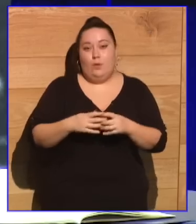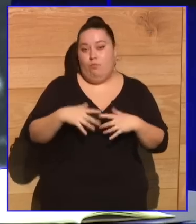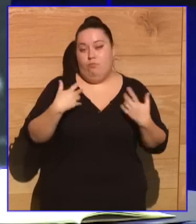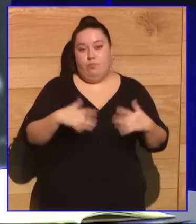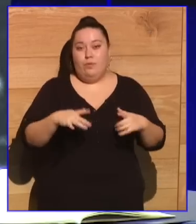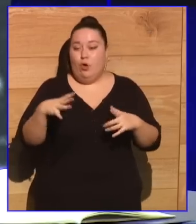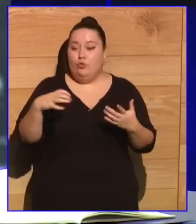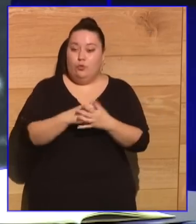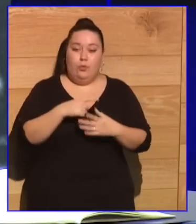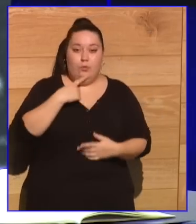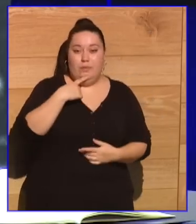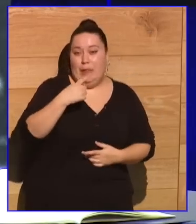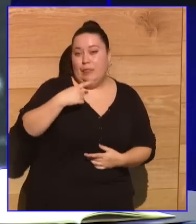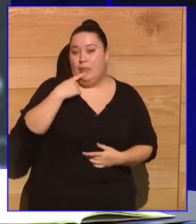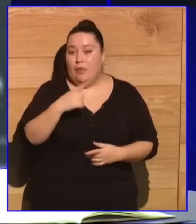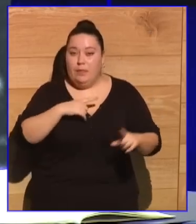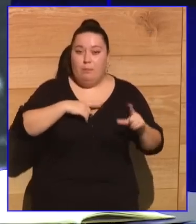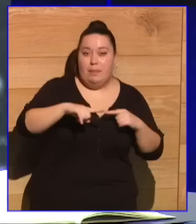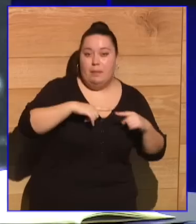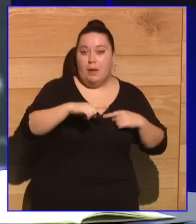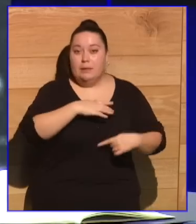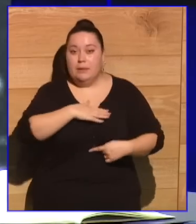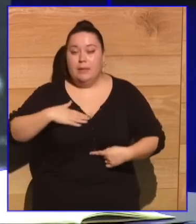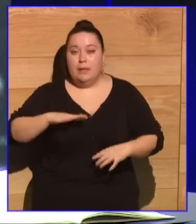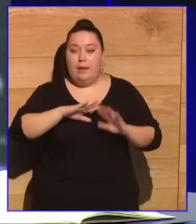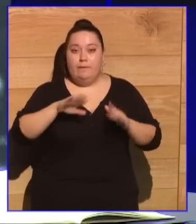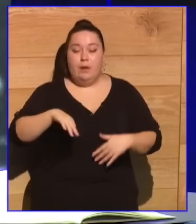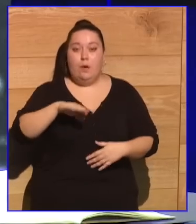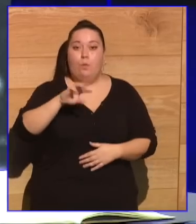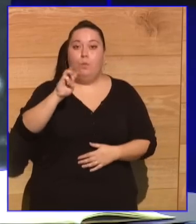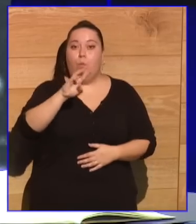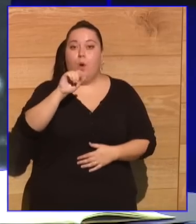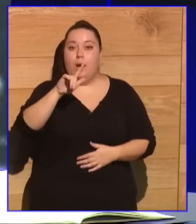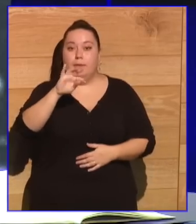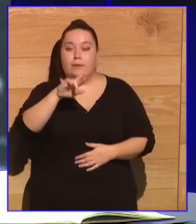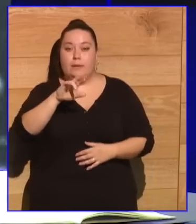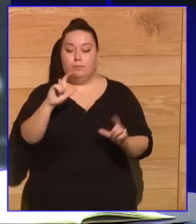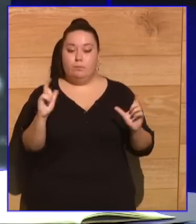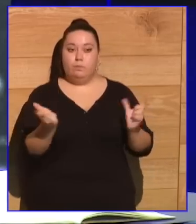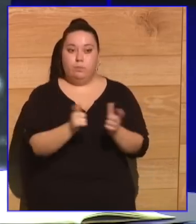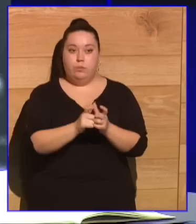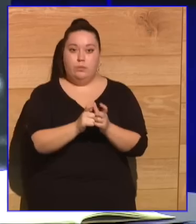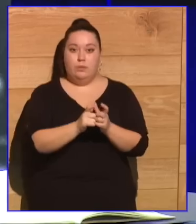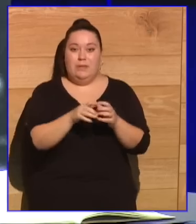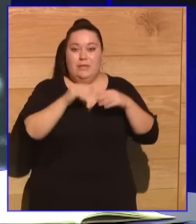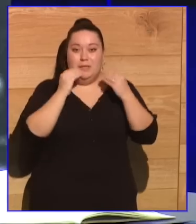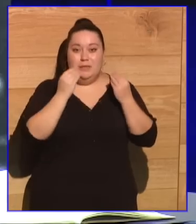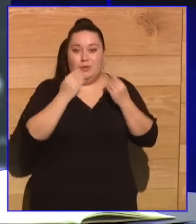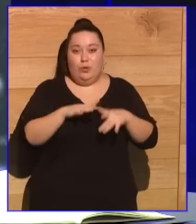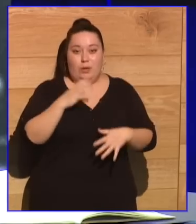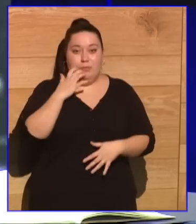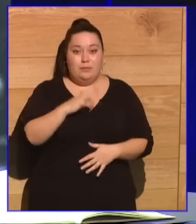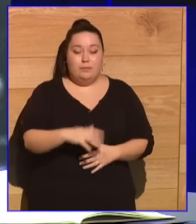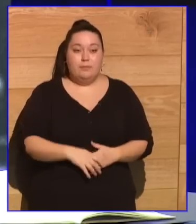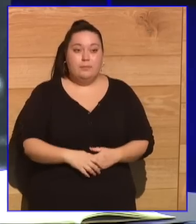los que empiezan a hablar todos en un sentido más bien impresionista, se va recogiendo Waters y va convirtiendo eso en una disque historia. Bueno, pues